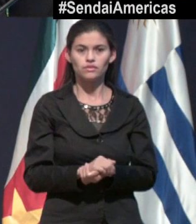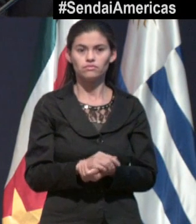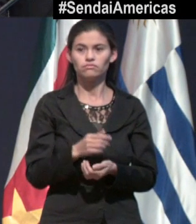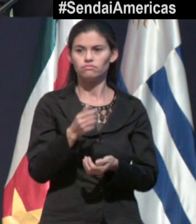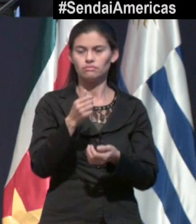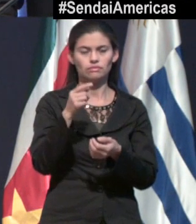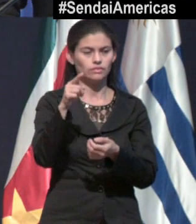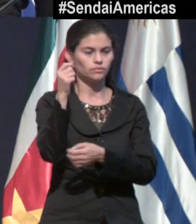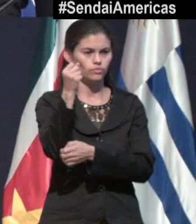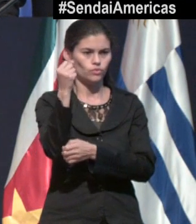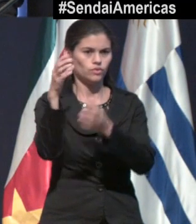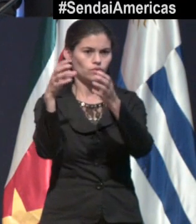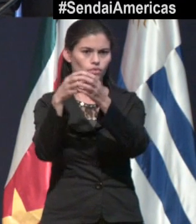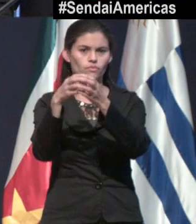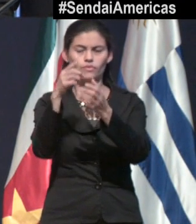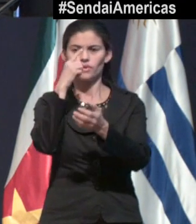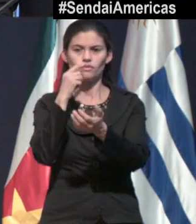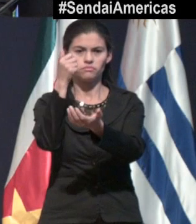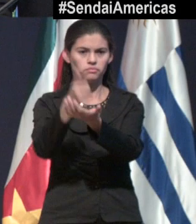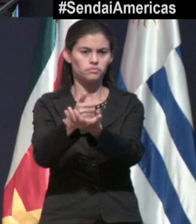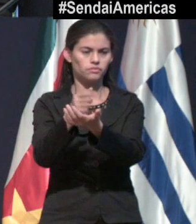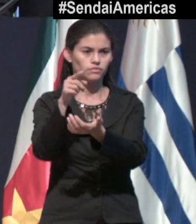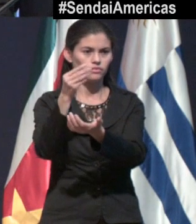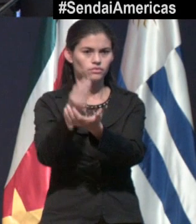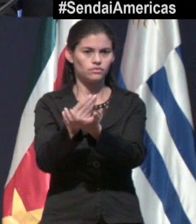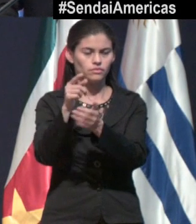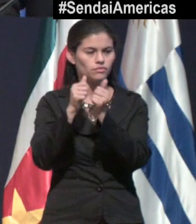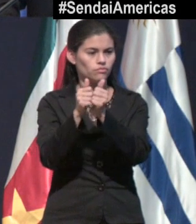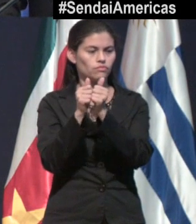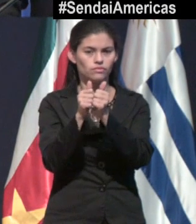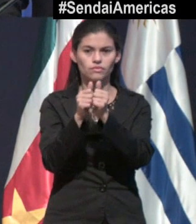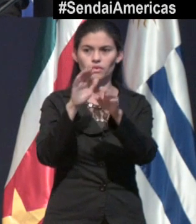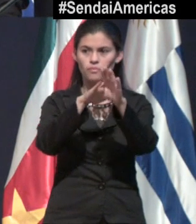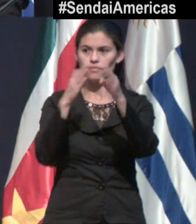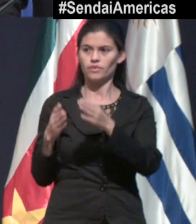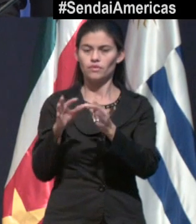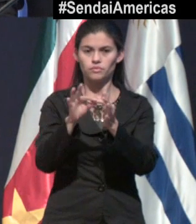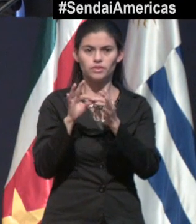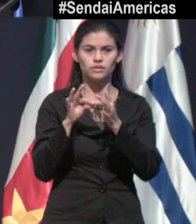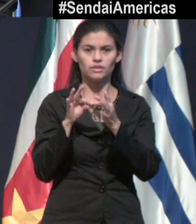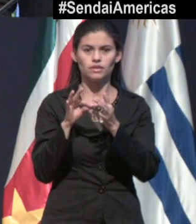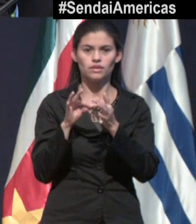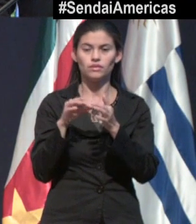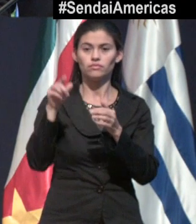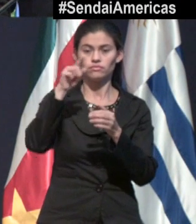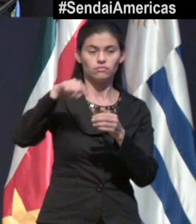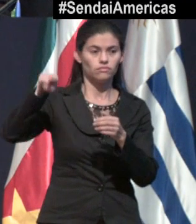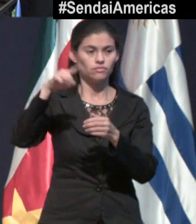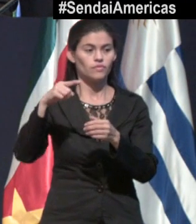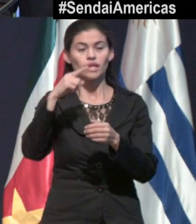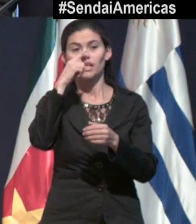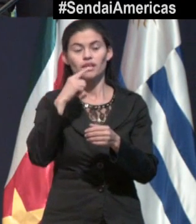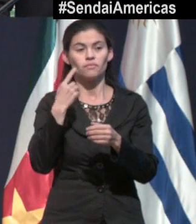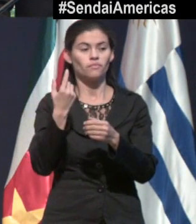grupos principales que están aquí también presentes y que están acompañando como invitados especiales y que representan tanto a